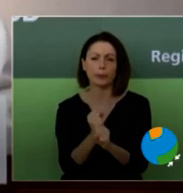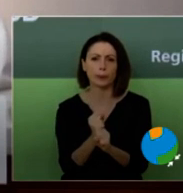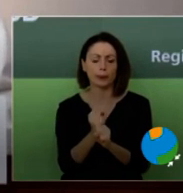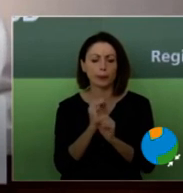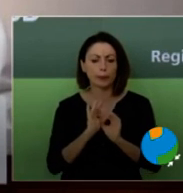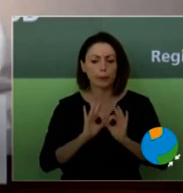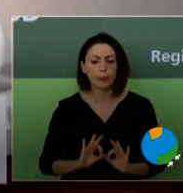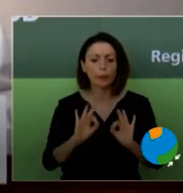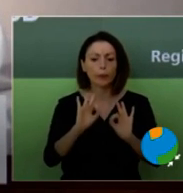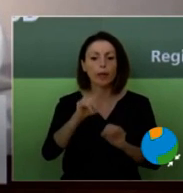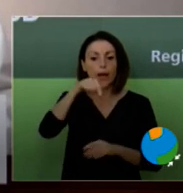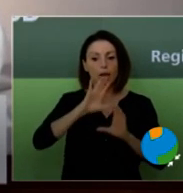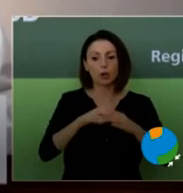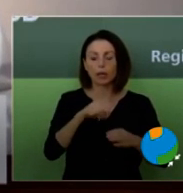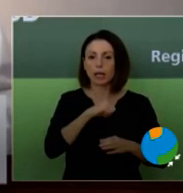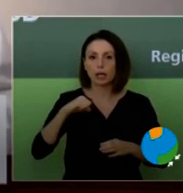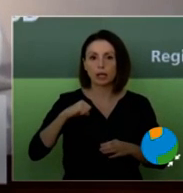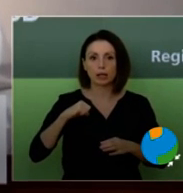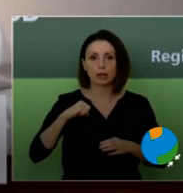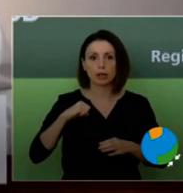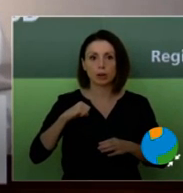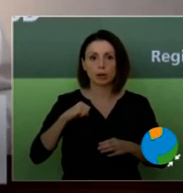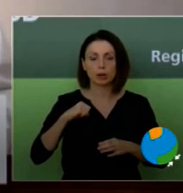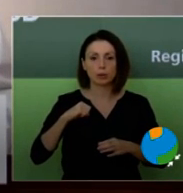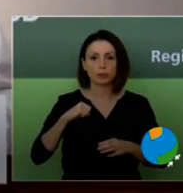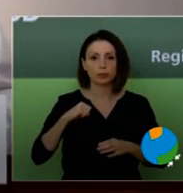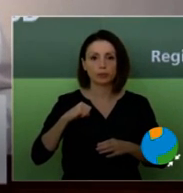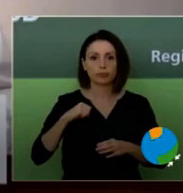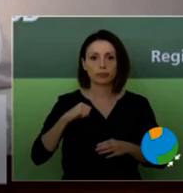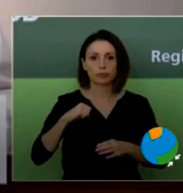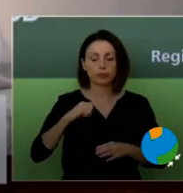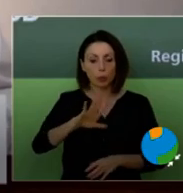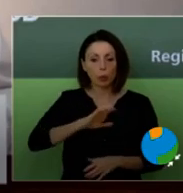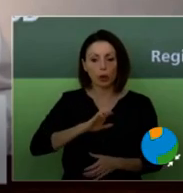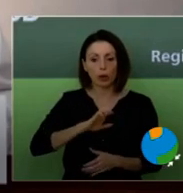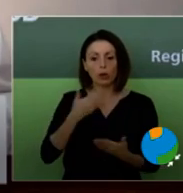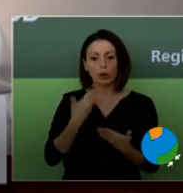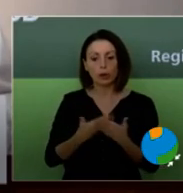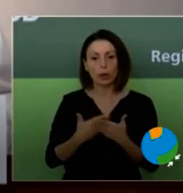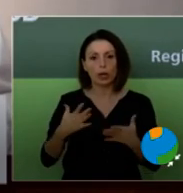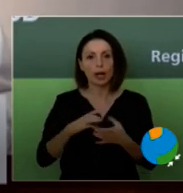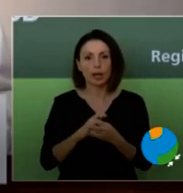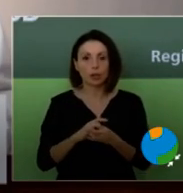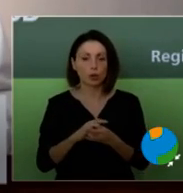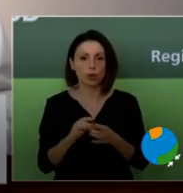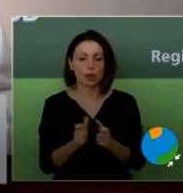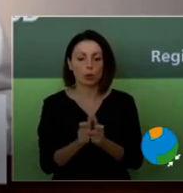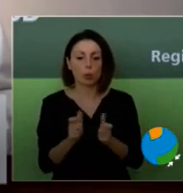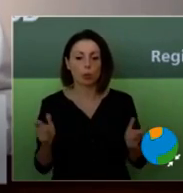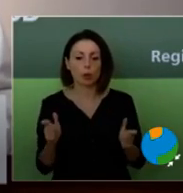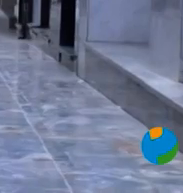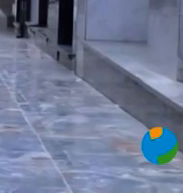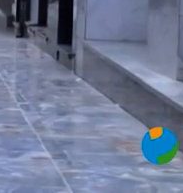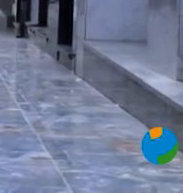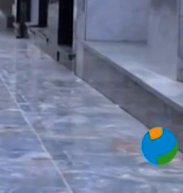especialmente en esta comunidad autónoma una de las que tiene un mayor número de casos confirmados asociados a brotes previamente